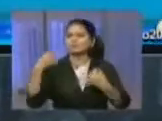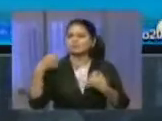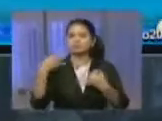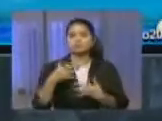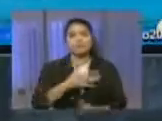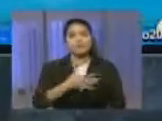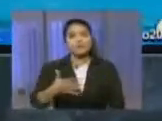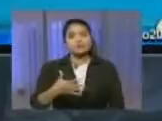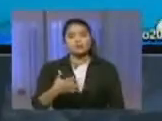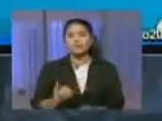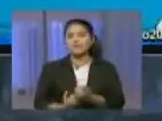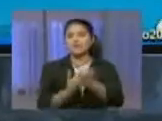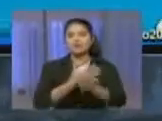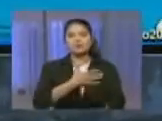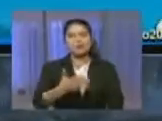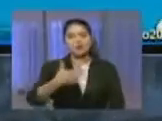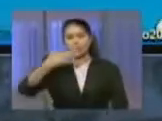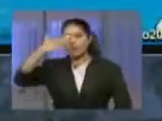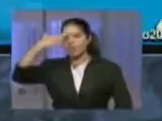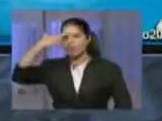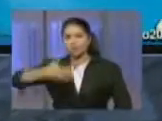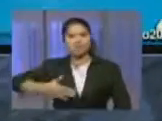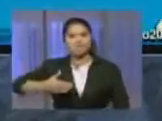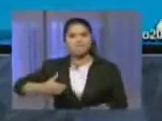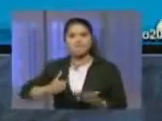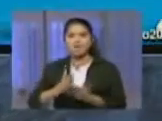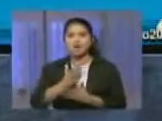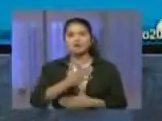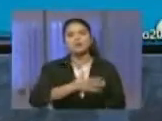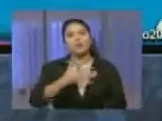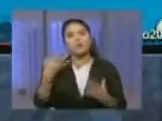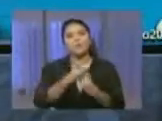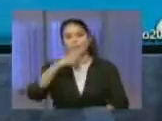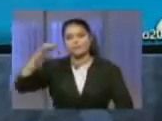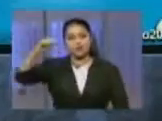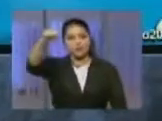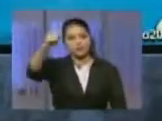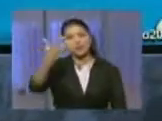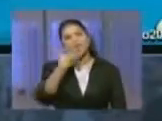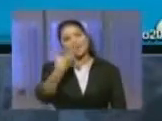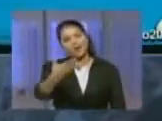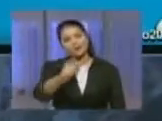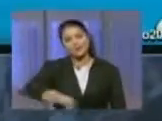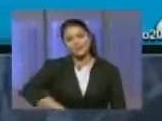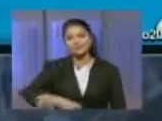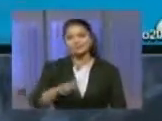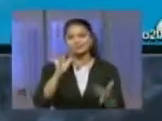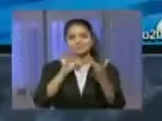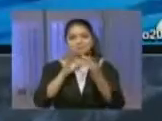usted con lealtad absoluta con Nicolás Maduro Muchas gracias presidente